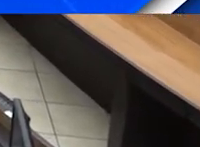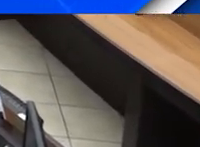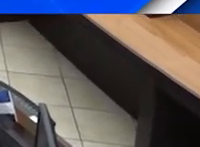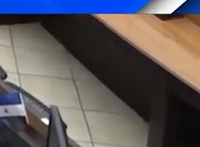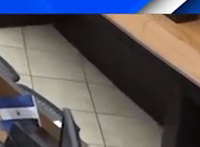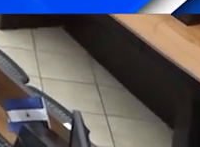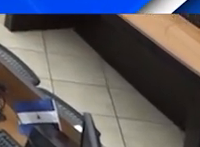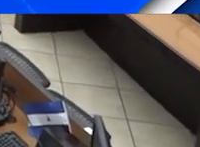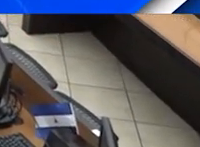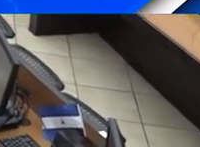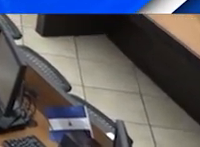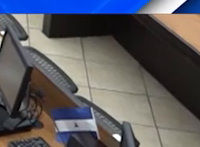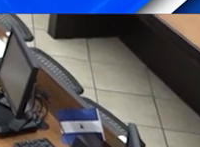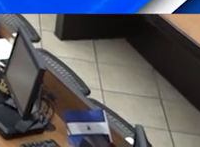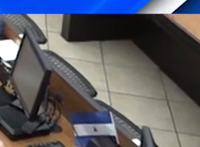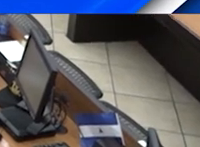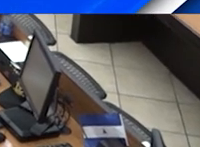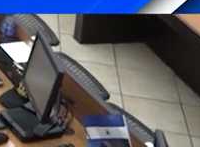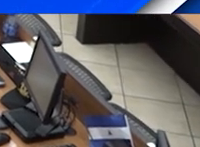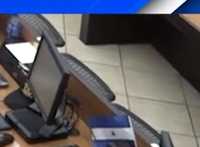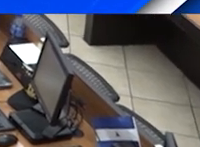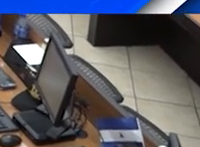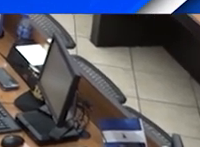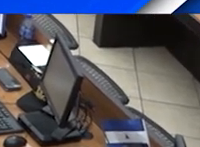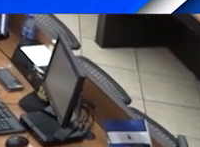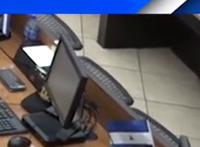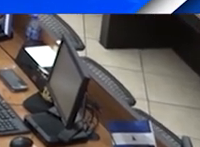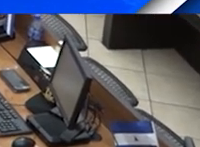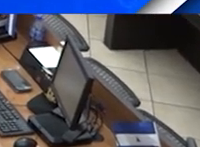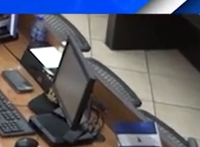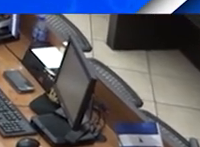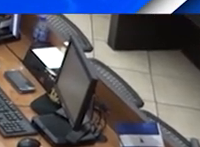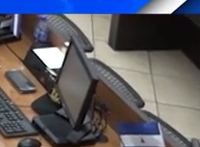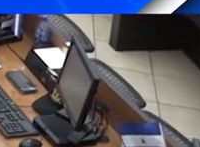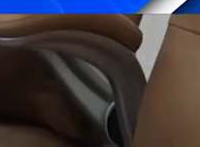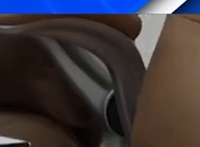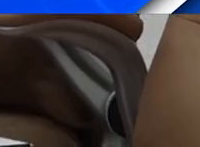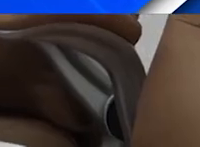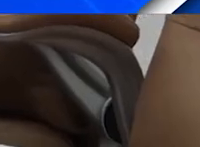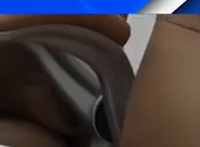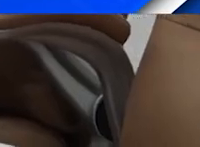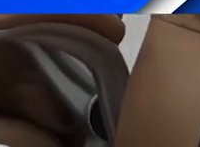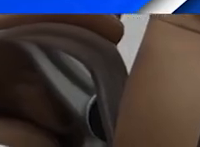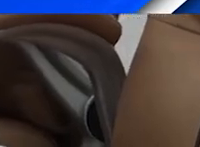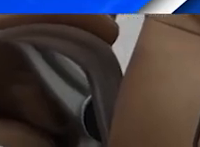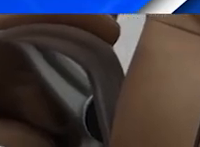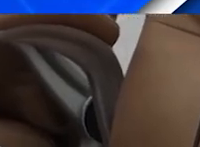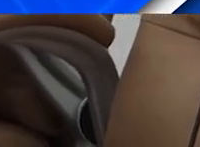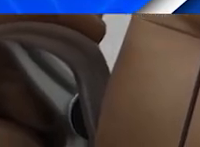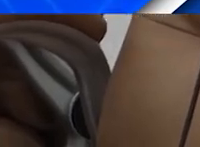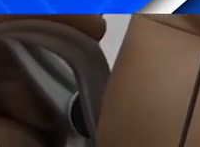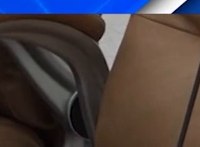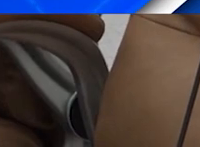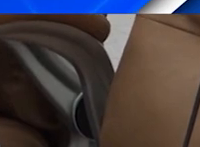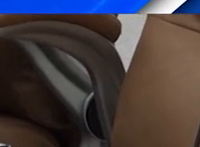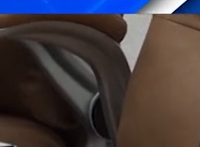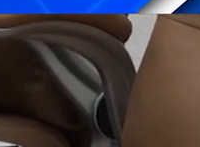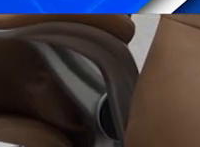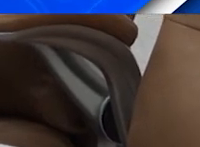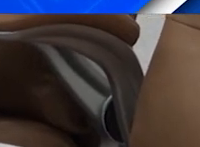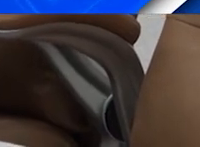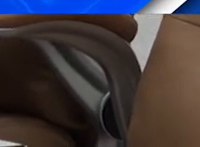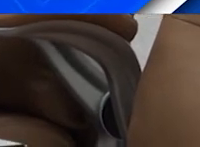interno, misma que fue enviada a la Comisión de la Paz, Defensa, Gobernación y Derechos Humanos para su proceso